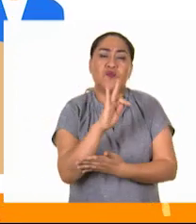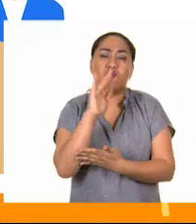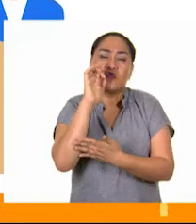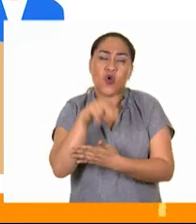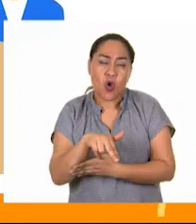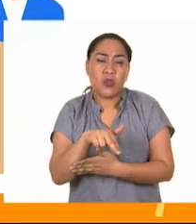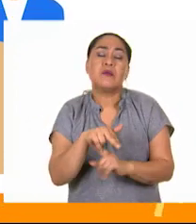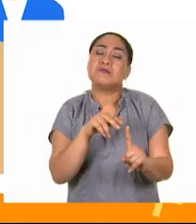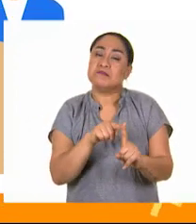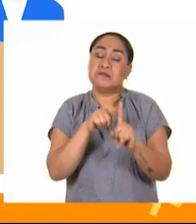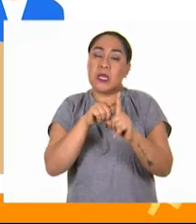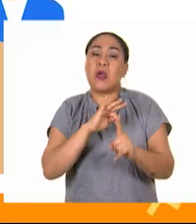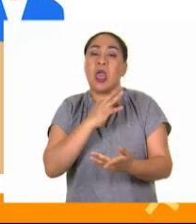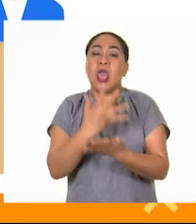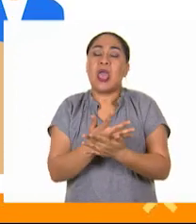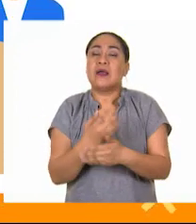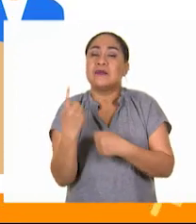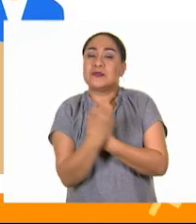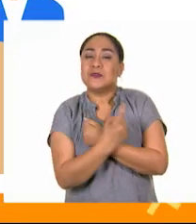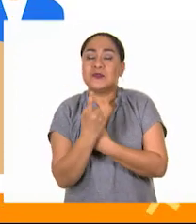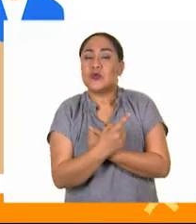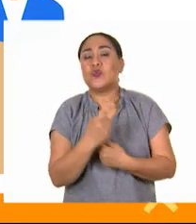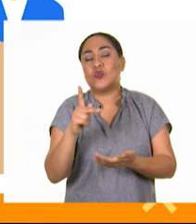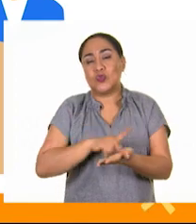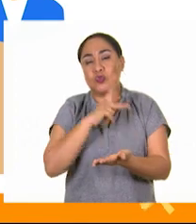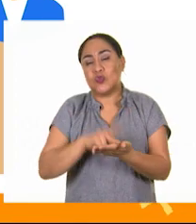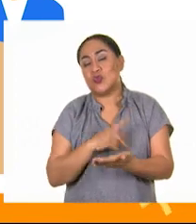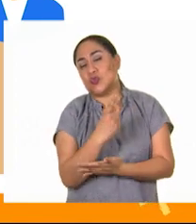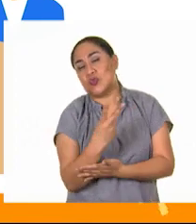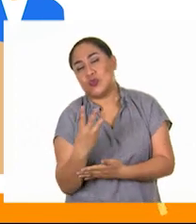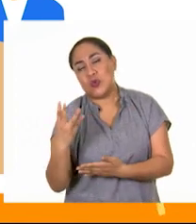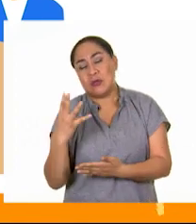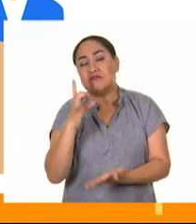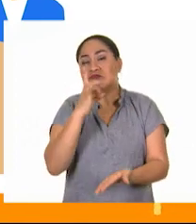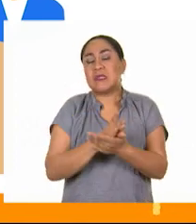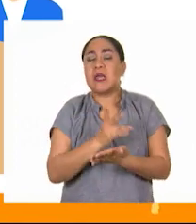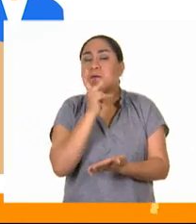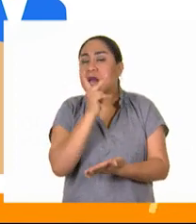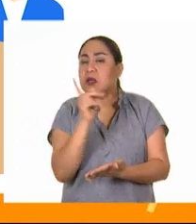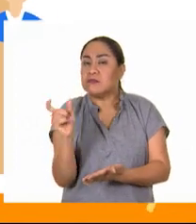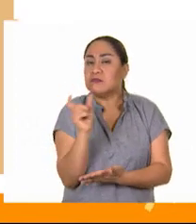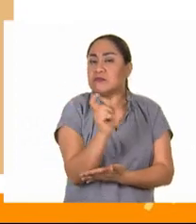pudieras usarla una y otra vez con solo una palabra?